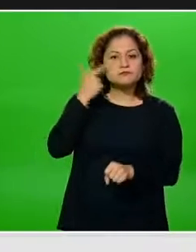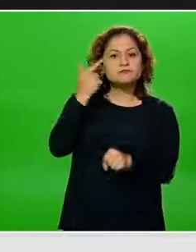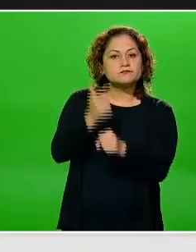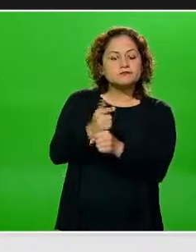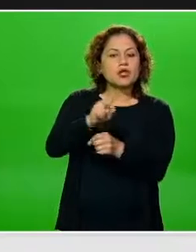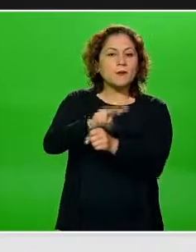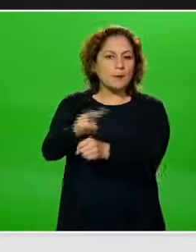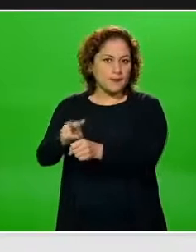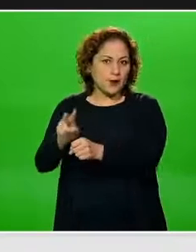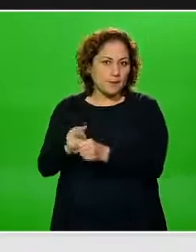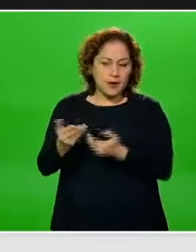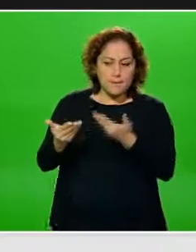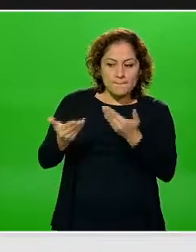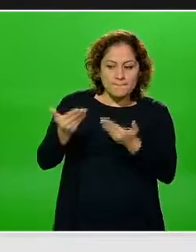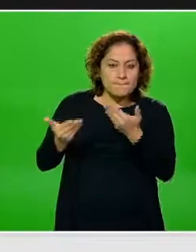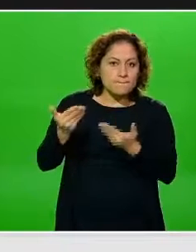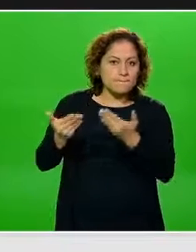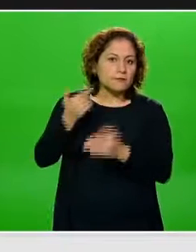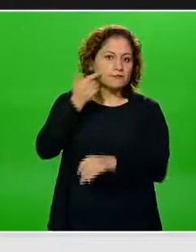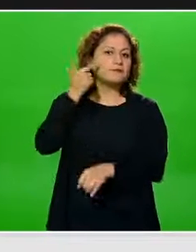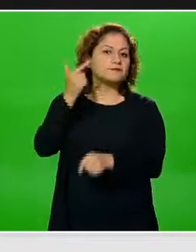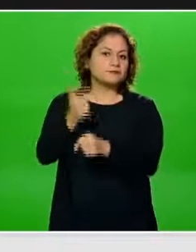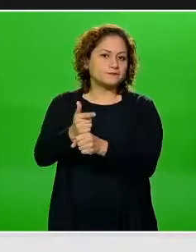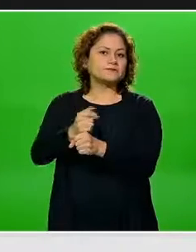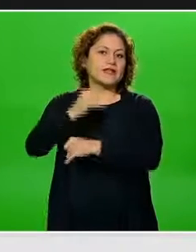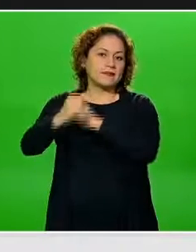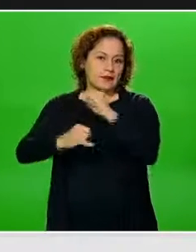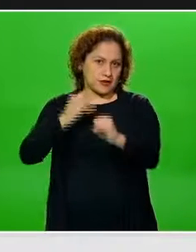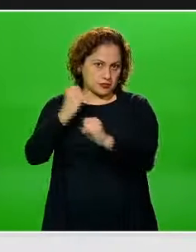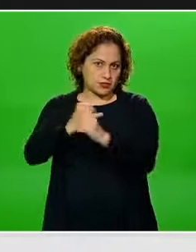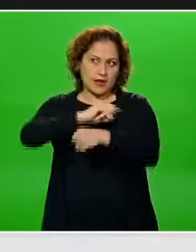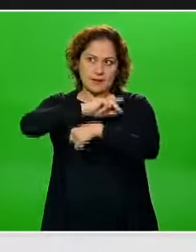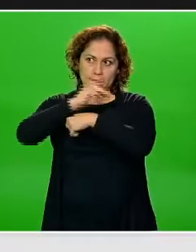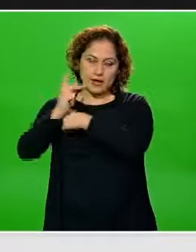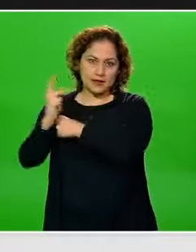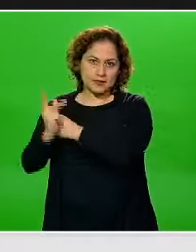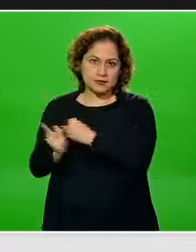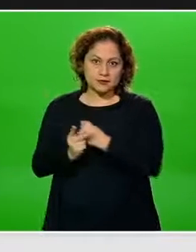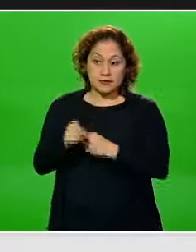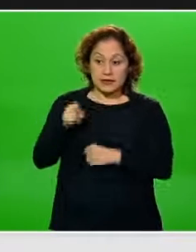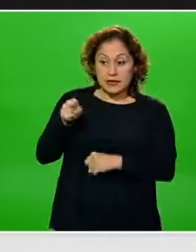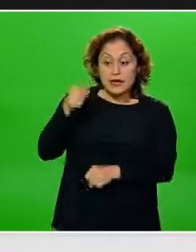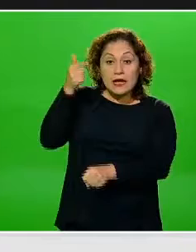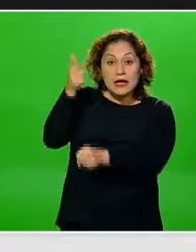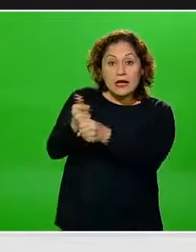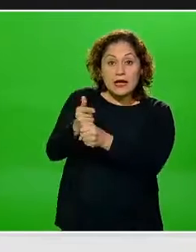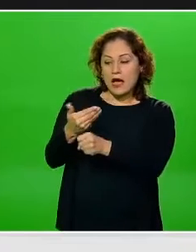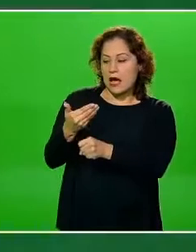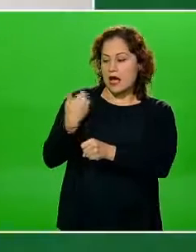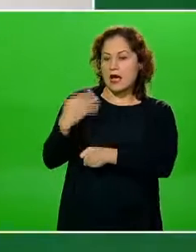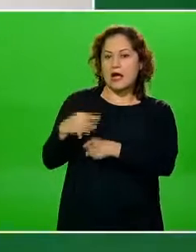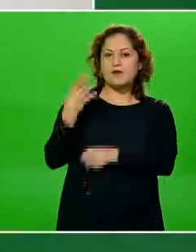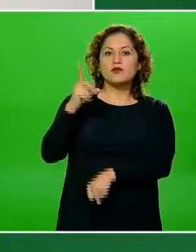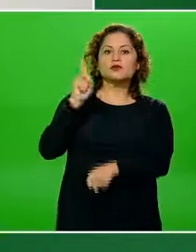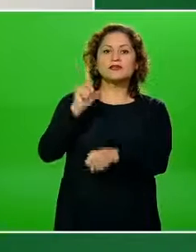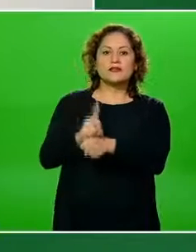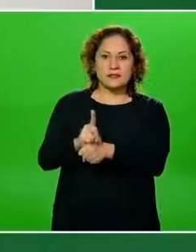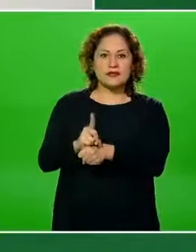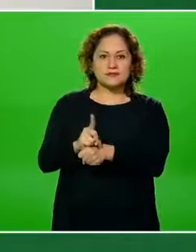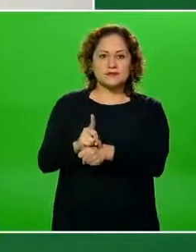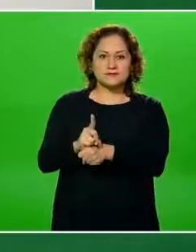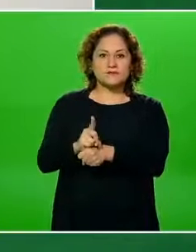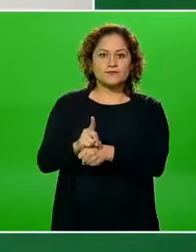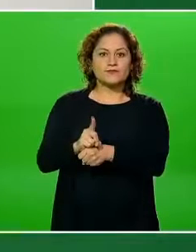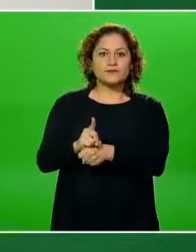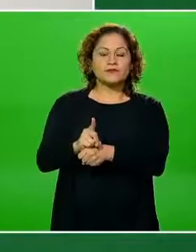monitorizando continuamente el componente internacional. En los últimos 14 días tenemos el 7% de